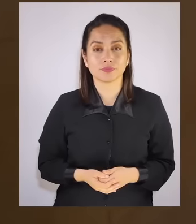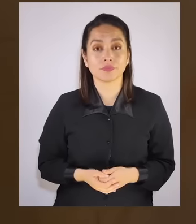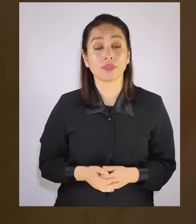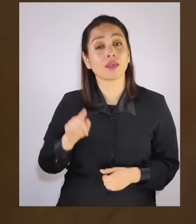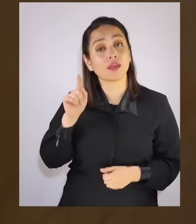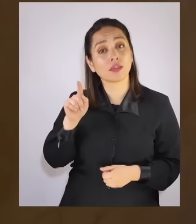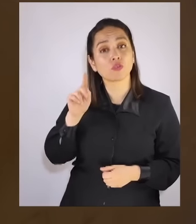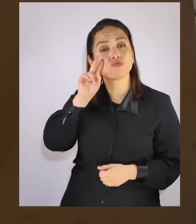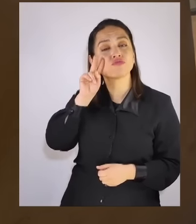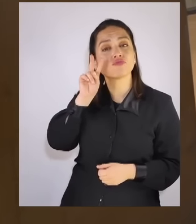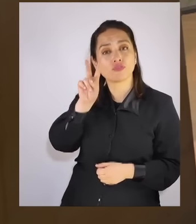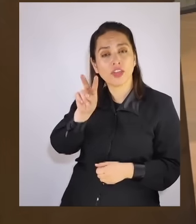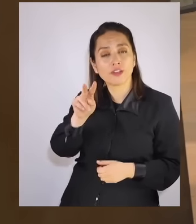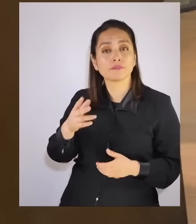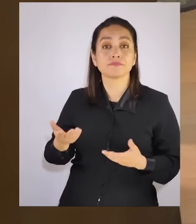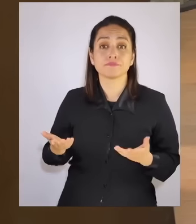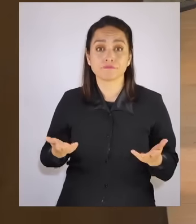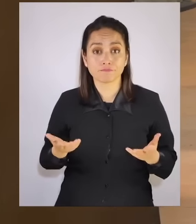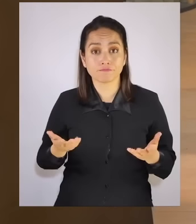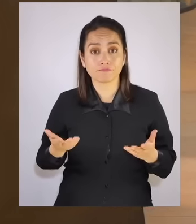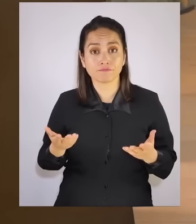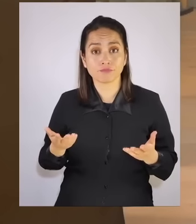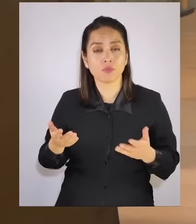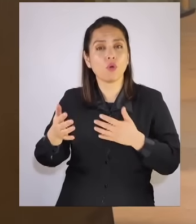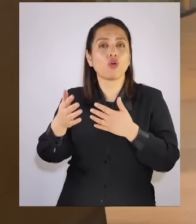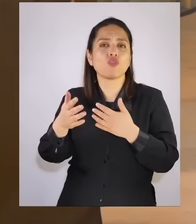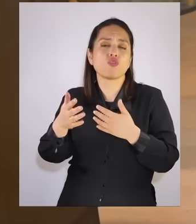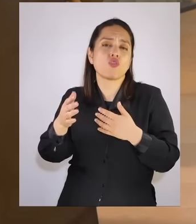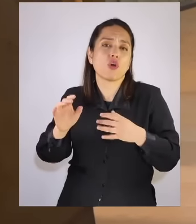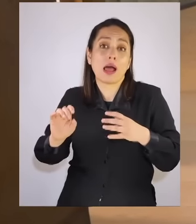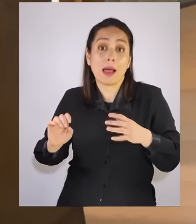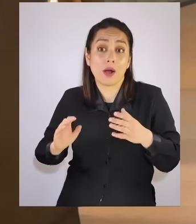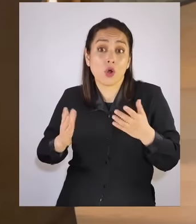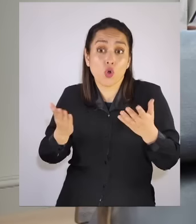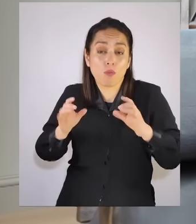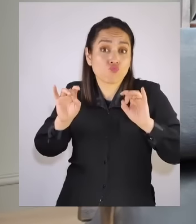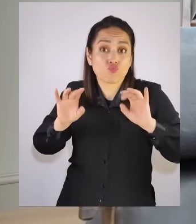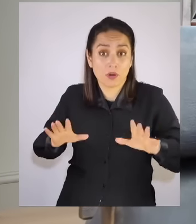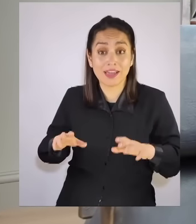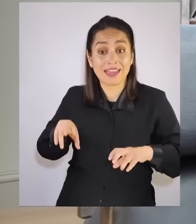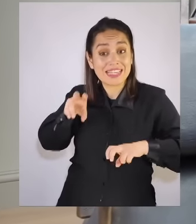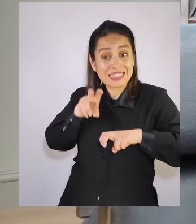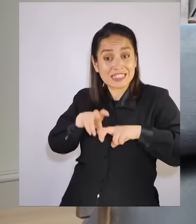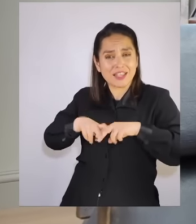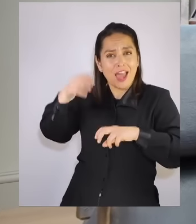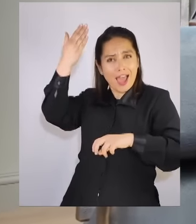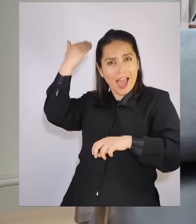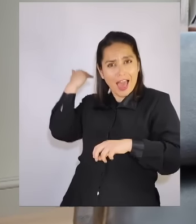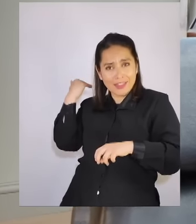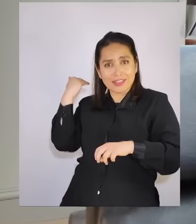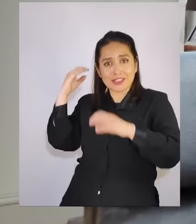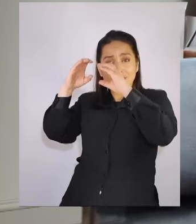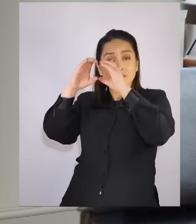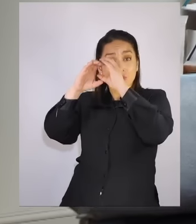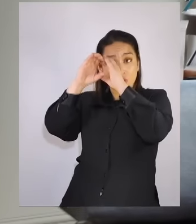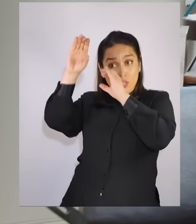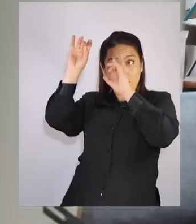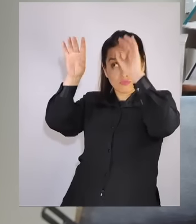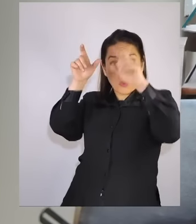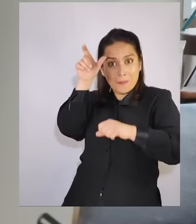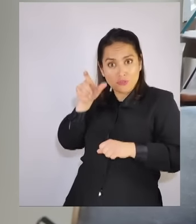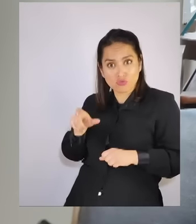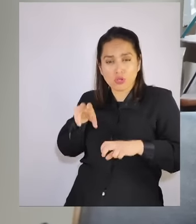Aquí se puede apreciar en el estado original la silla en la cual el astrónomo de la época miraba a través del